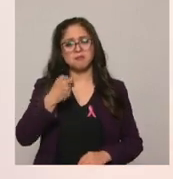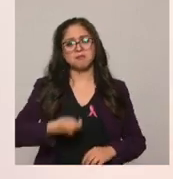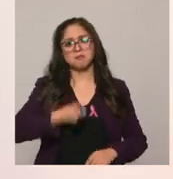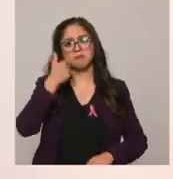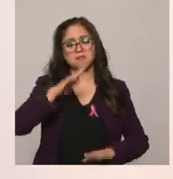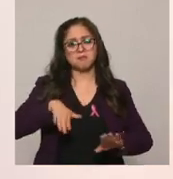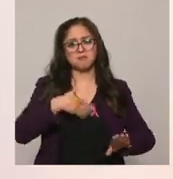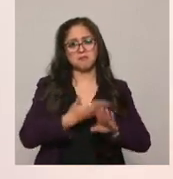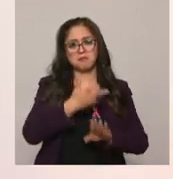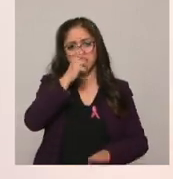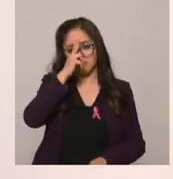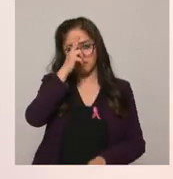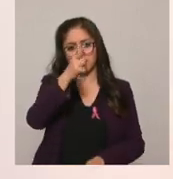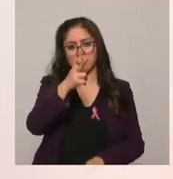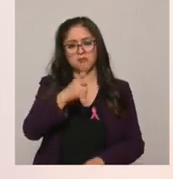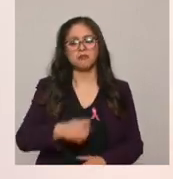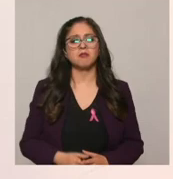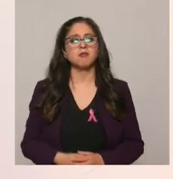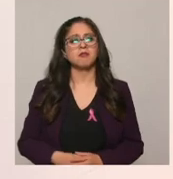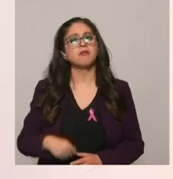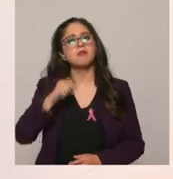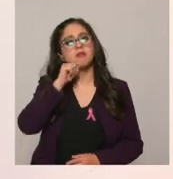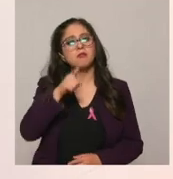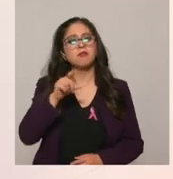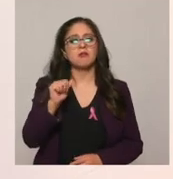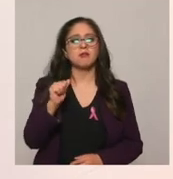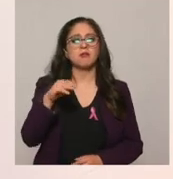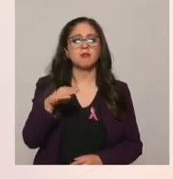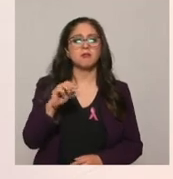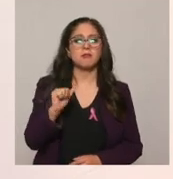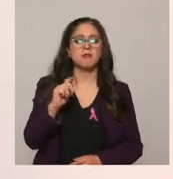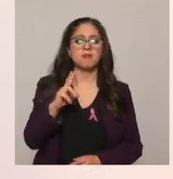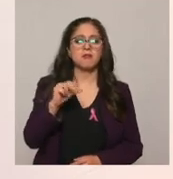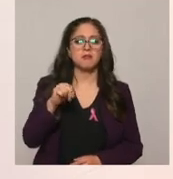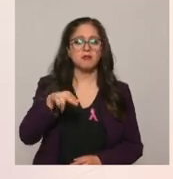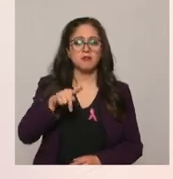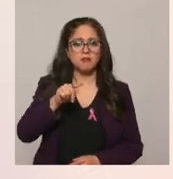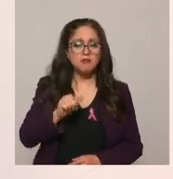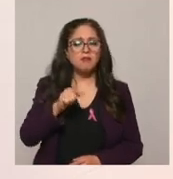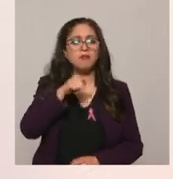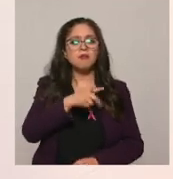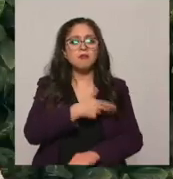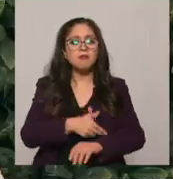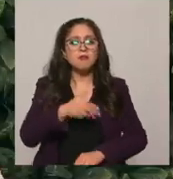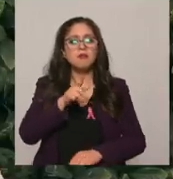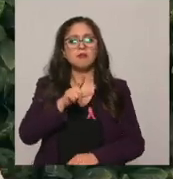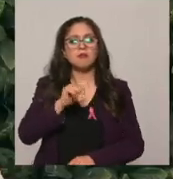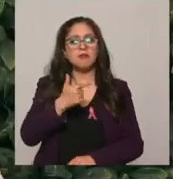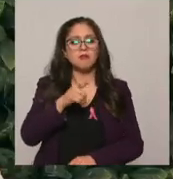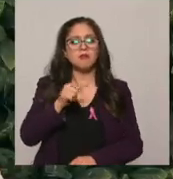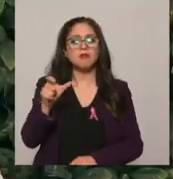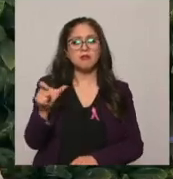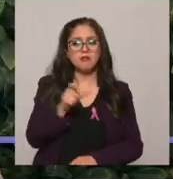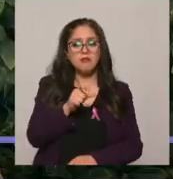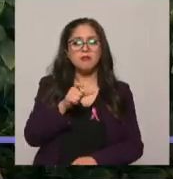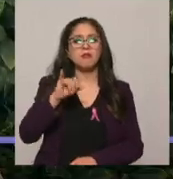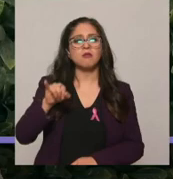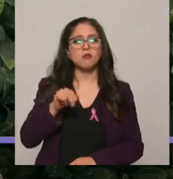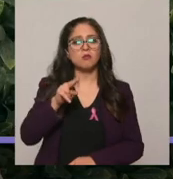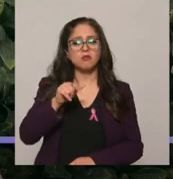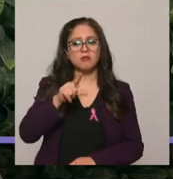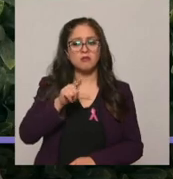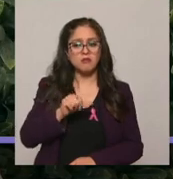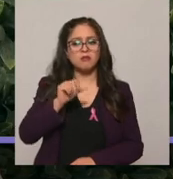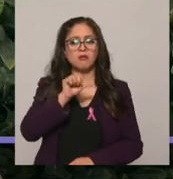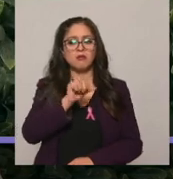es, también damos la bienvenida a Amaranta Valganón Salazar. Ella es litigante de X Justicia para las Mujeres. Buenos